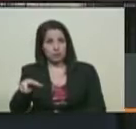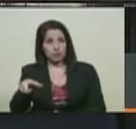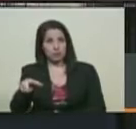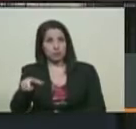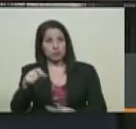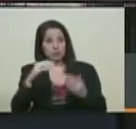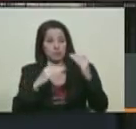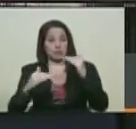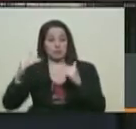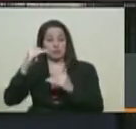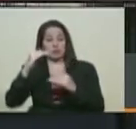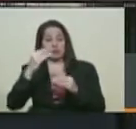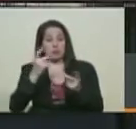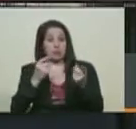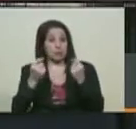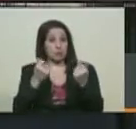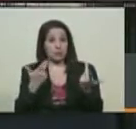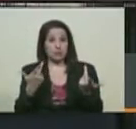superintendente.